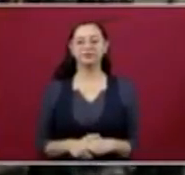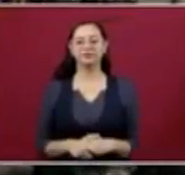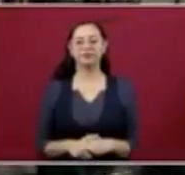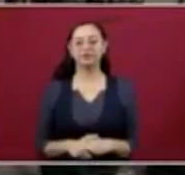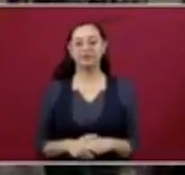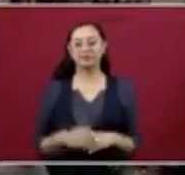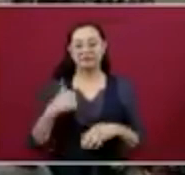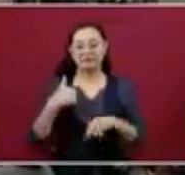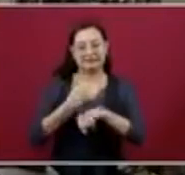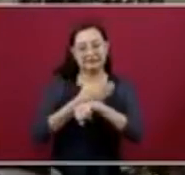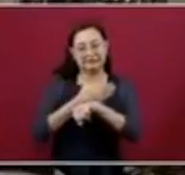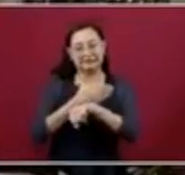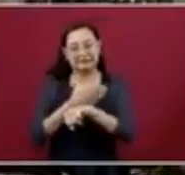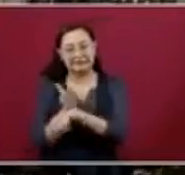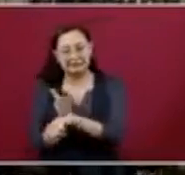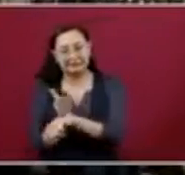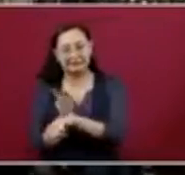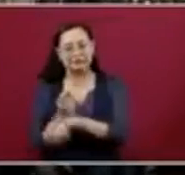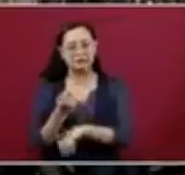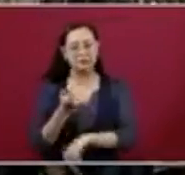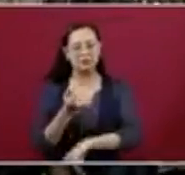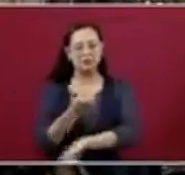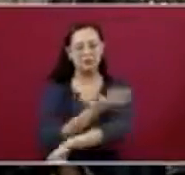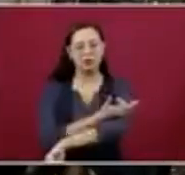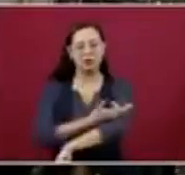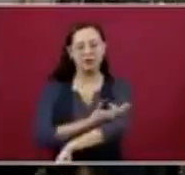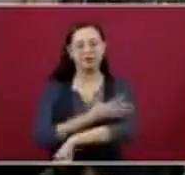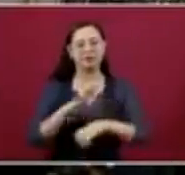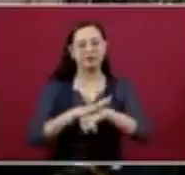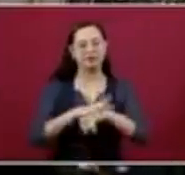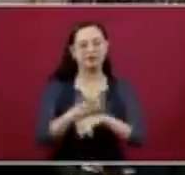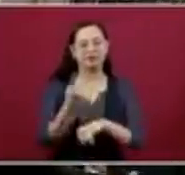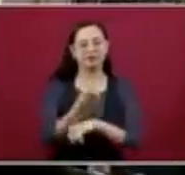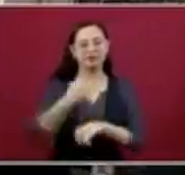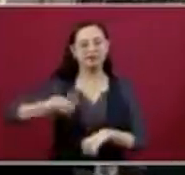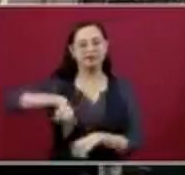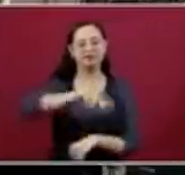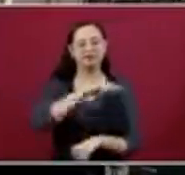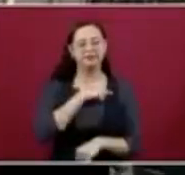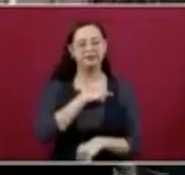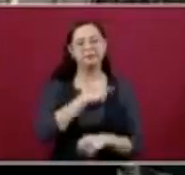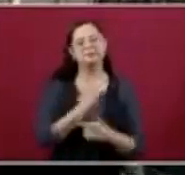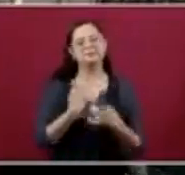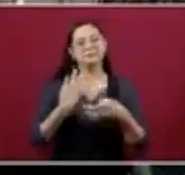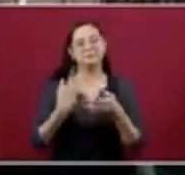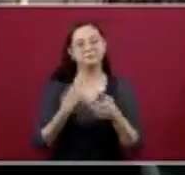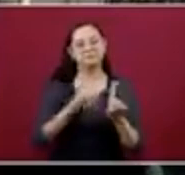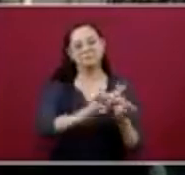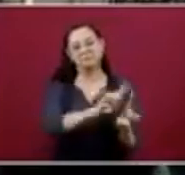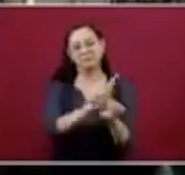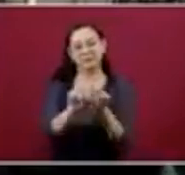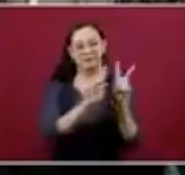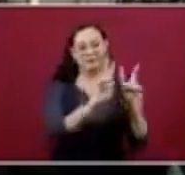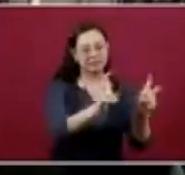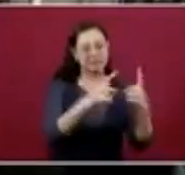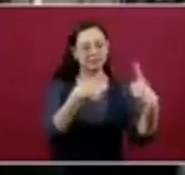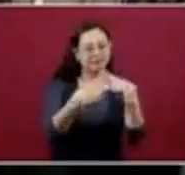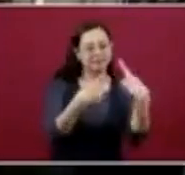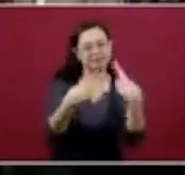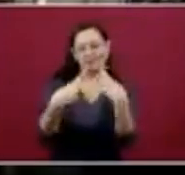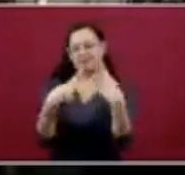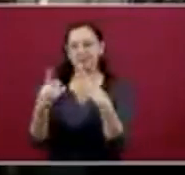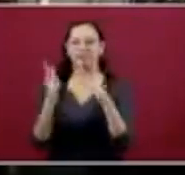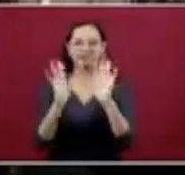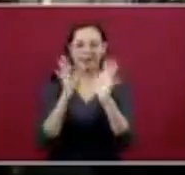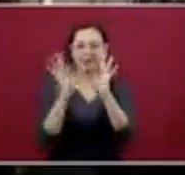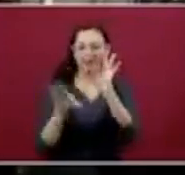demoramos un poco porque estuvimos tratando varios asuntos, pero ya estamos